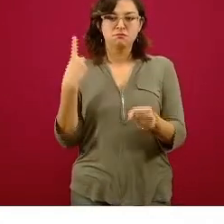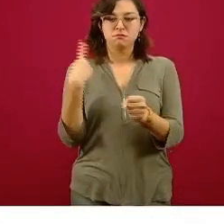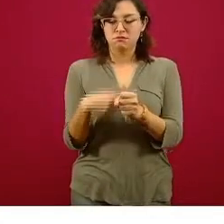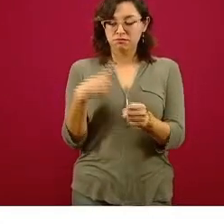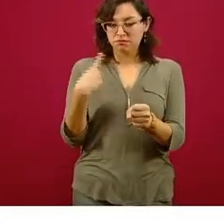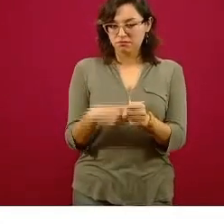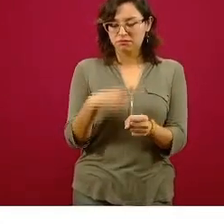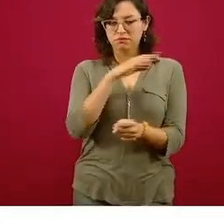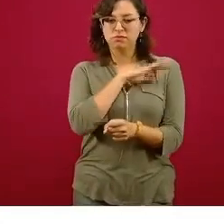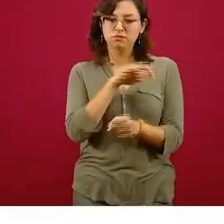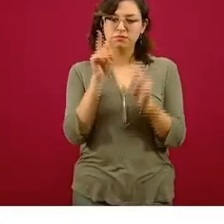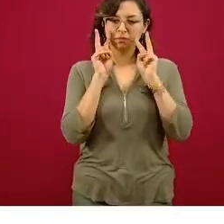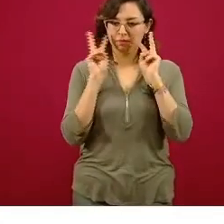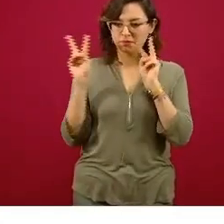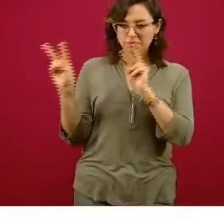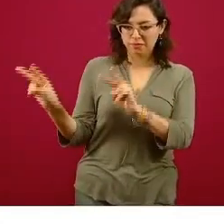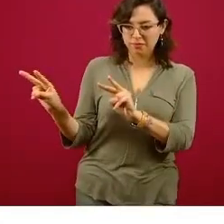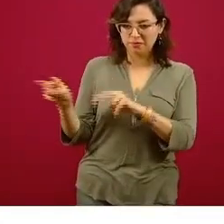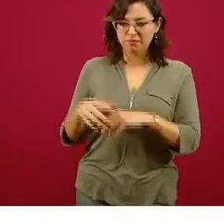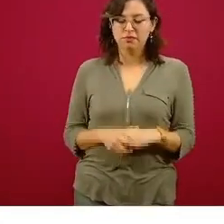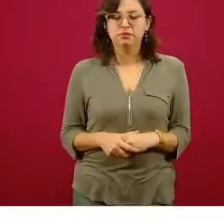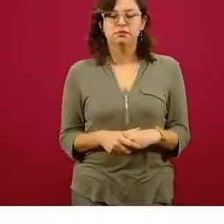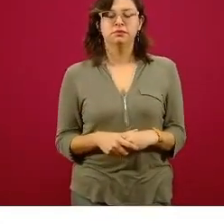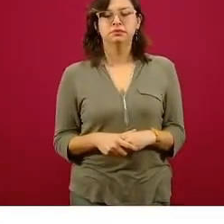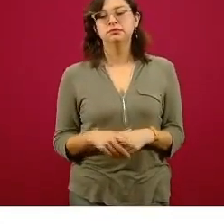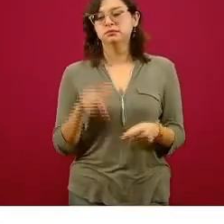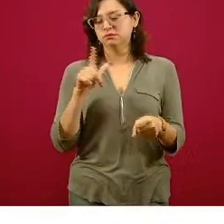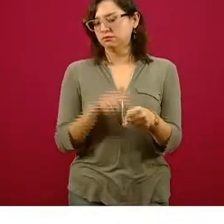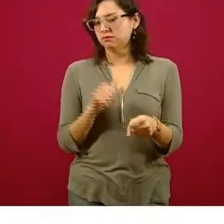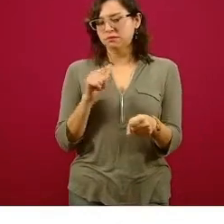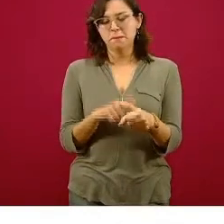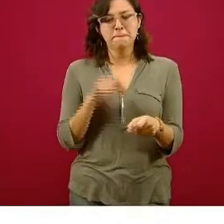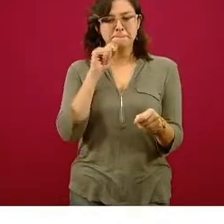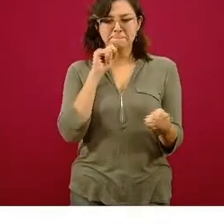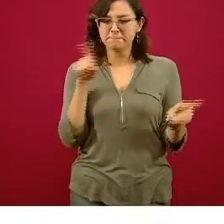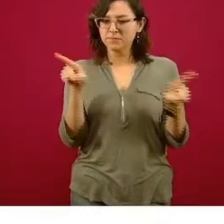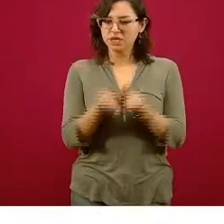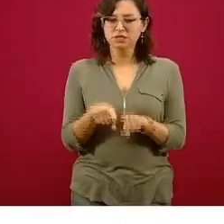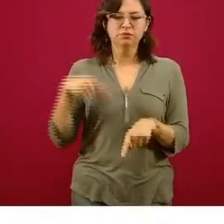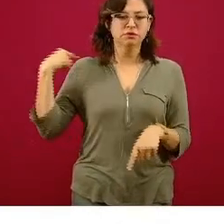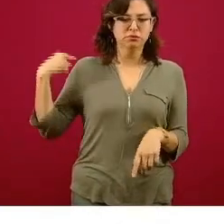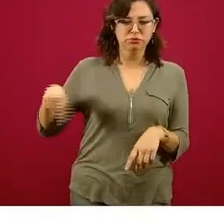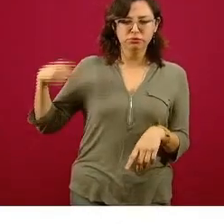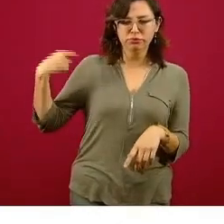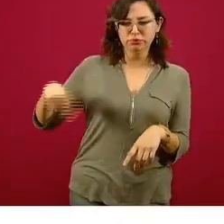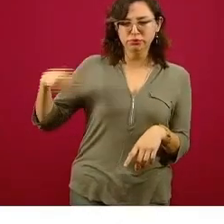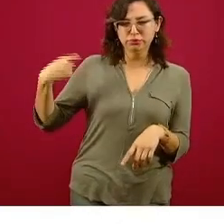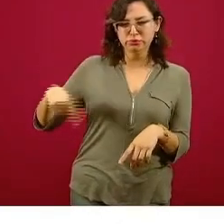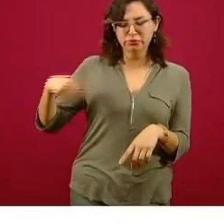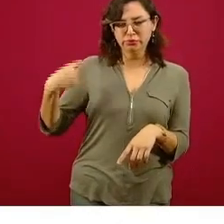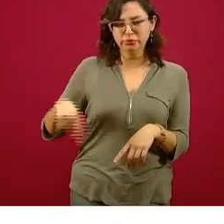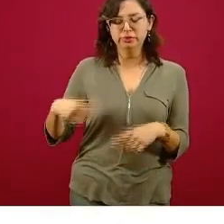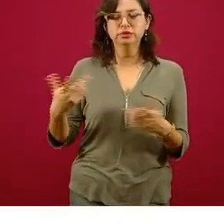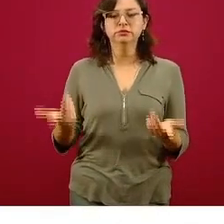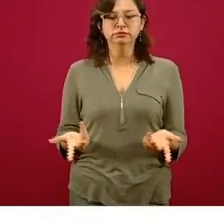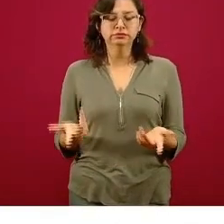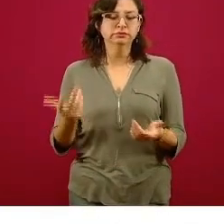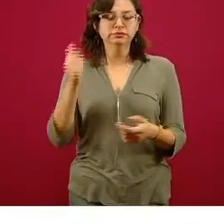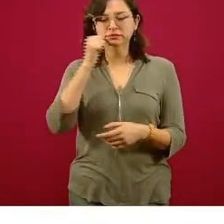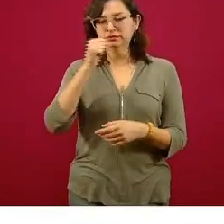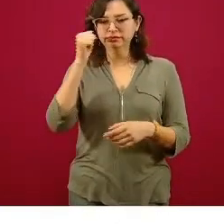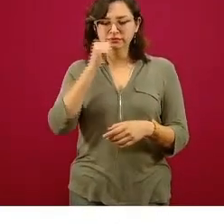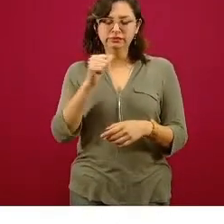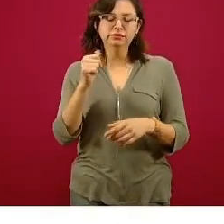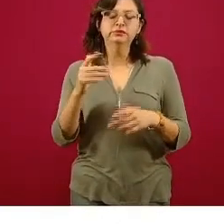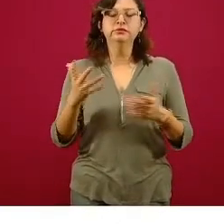últimos 14 días. Los colores prácticamente se han mantenido de manera similar, recordando la ventana móvil que siempre comentamos, por